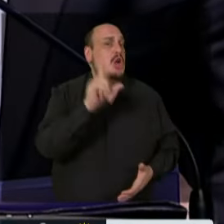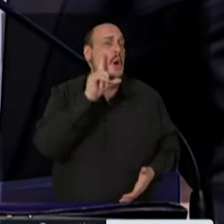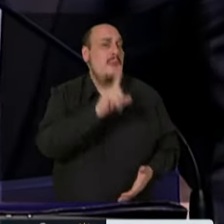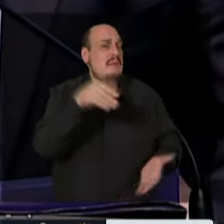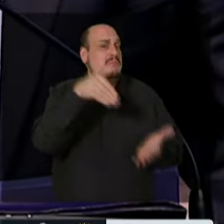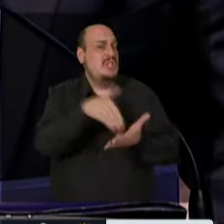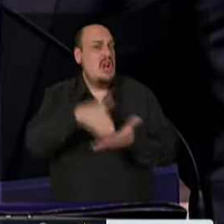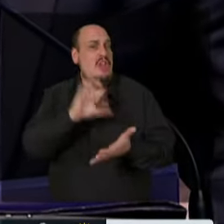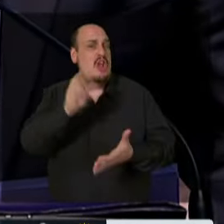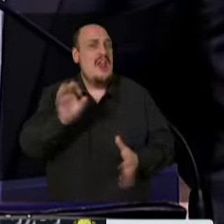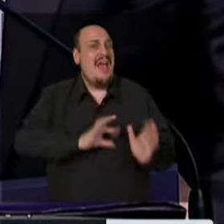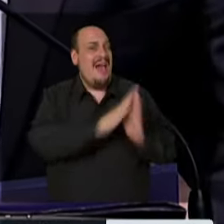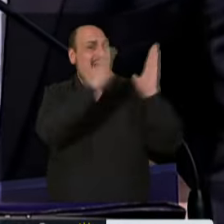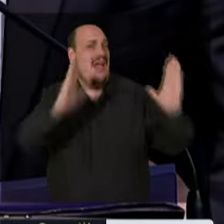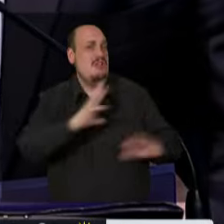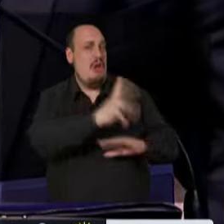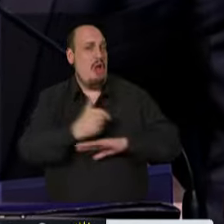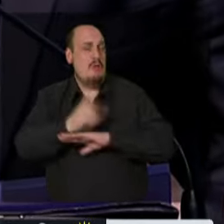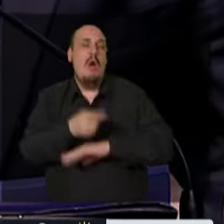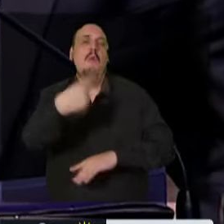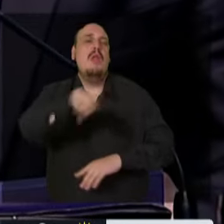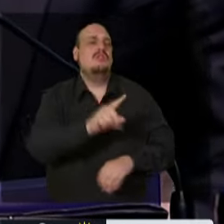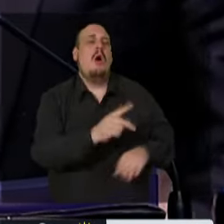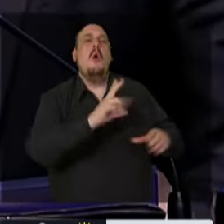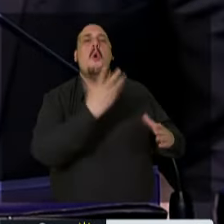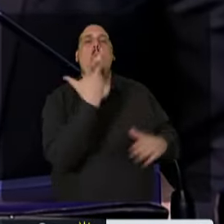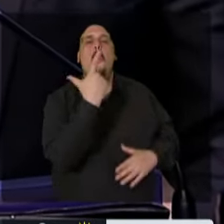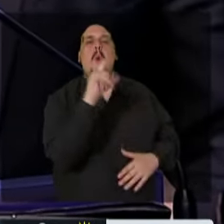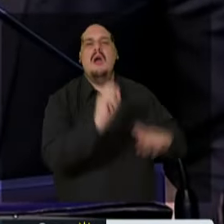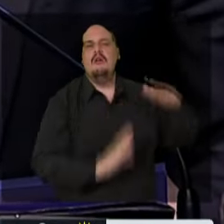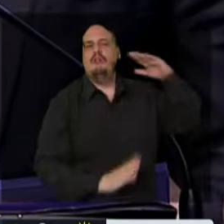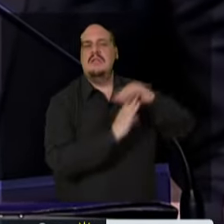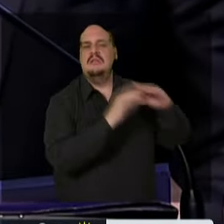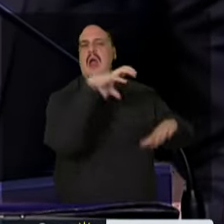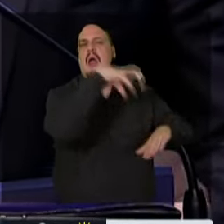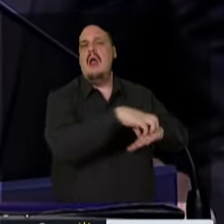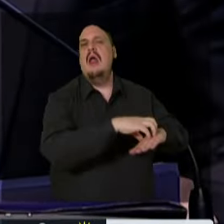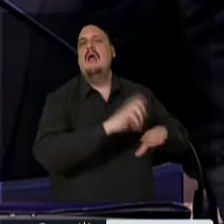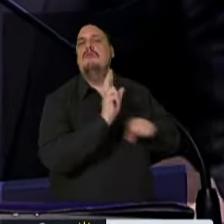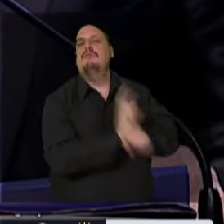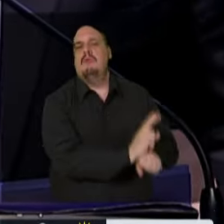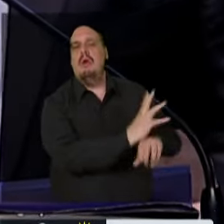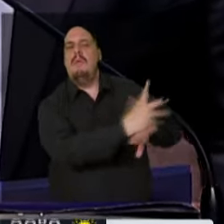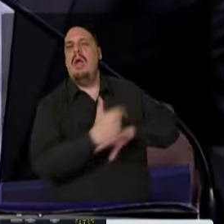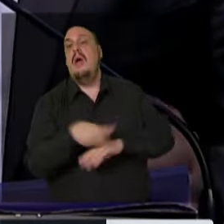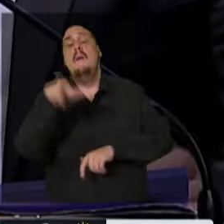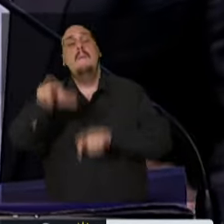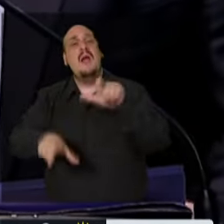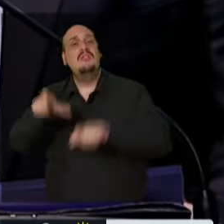eso defienden tanto el Banco Central, porque es un mecanismo por el cual le roban a los argentinos honestos. Y en cuanto al